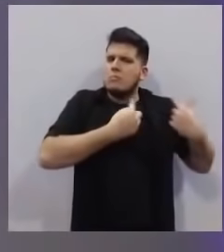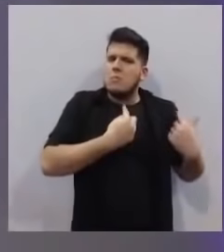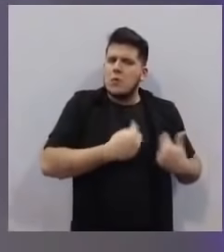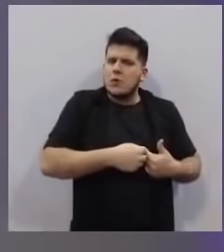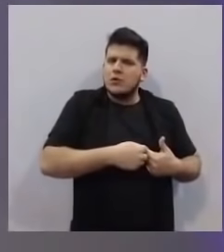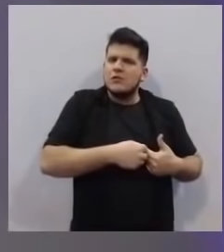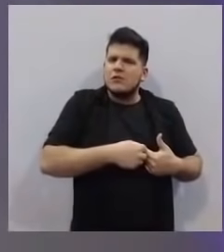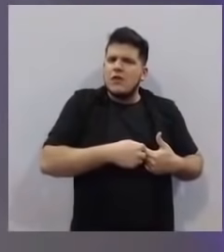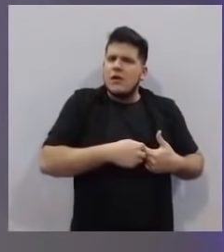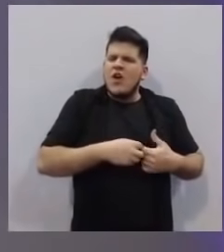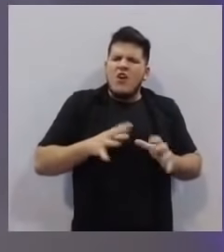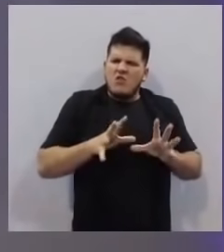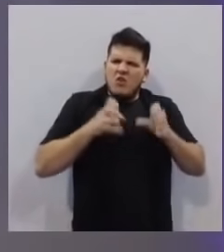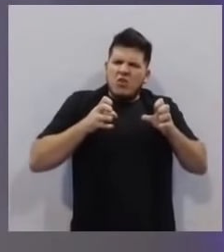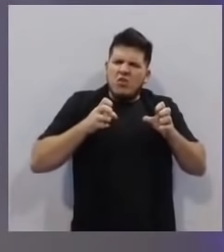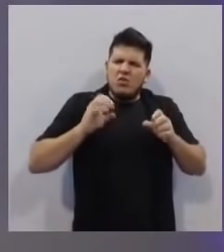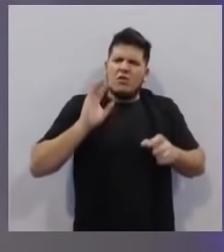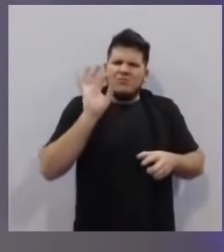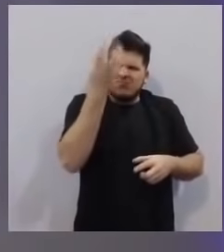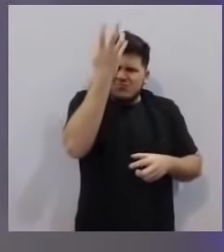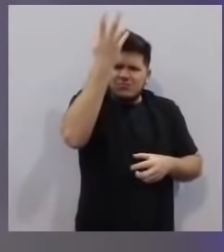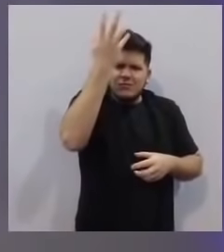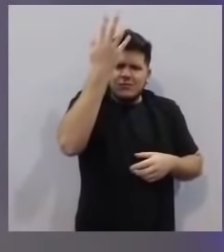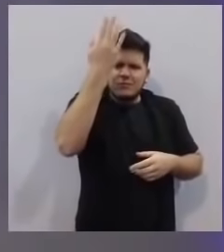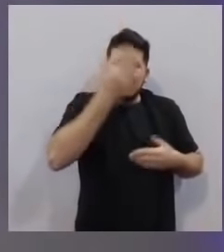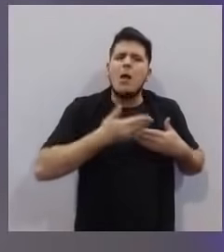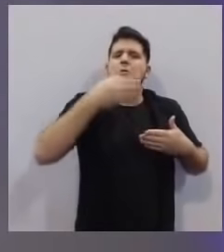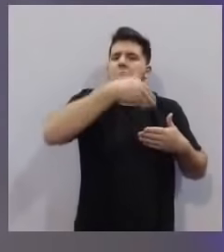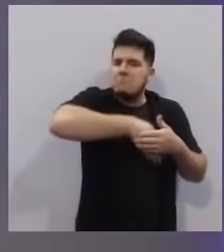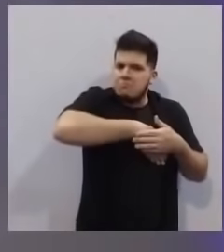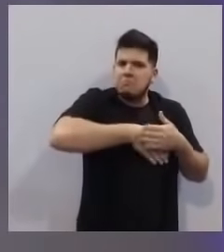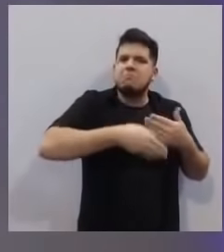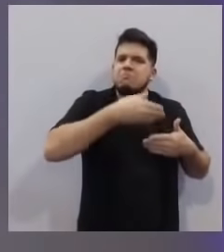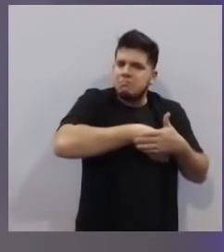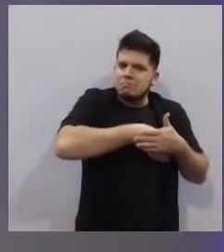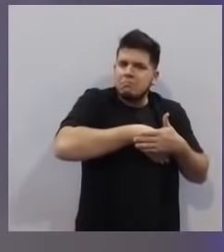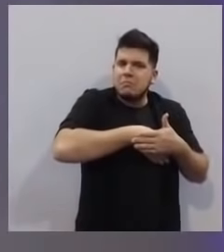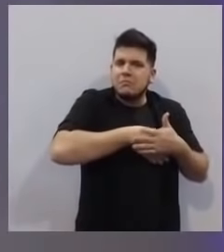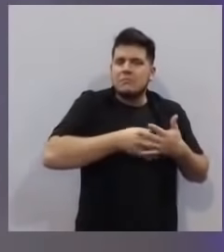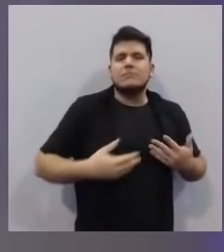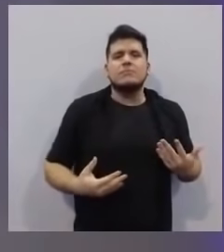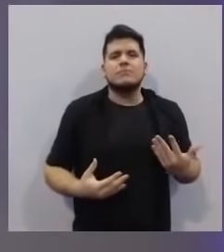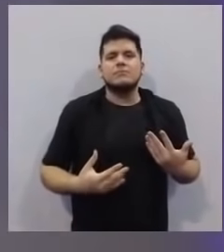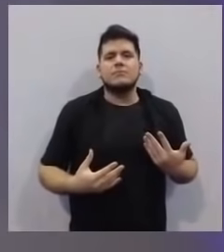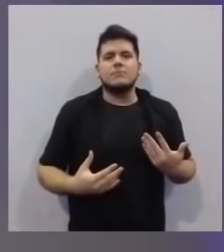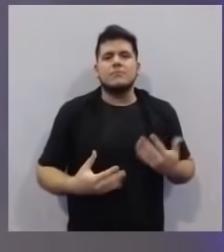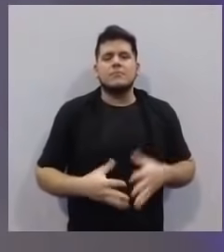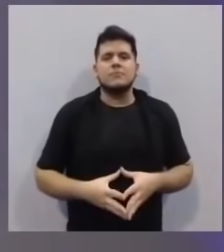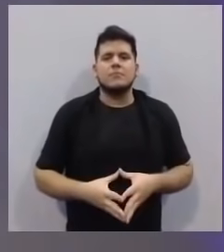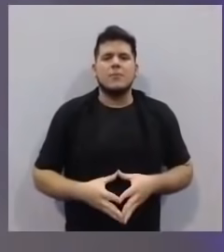hizo todo lo que hizo y el otro en la casa cuando suelta a esa palabra hacia el padre es porque algo estaba